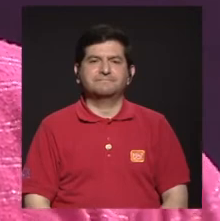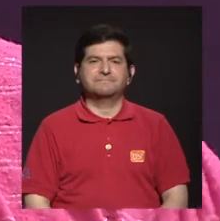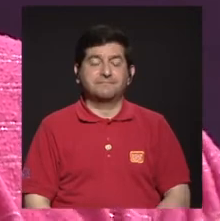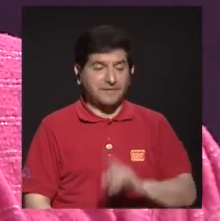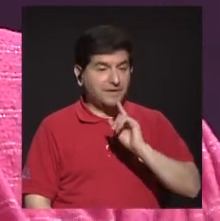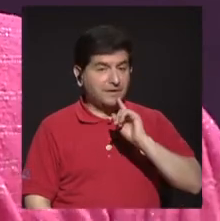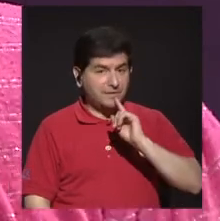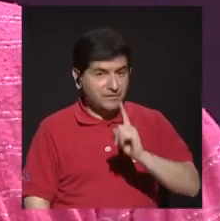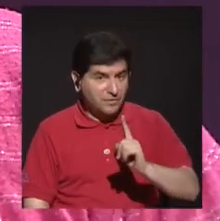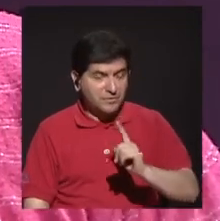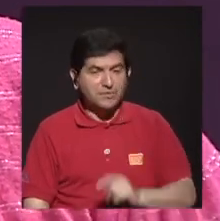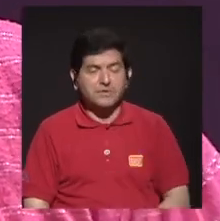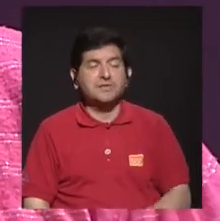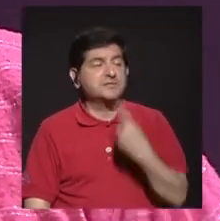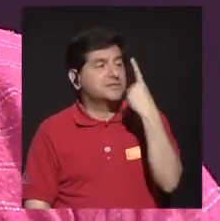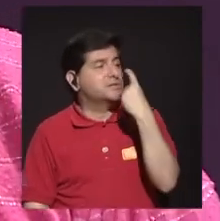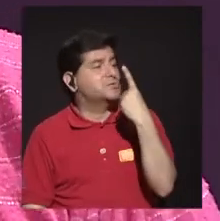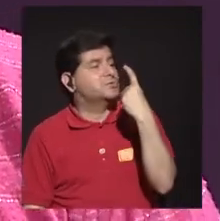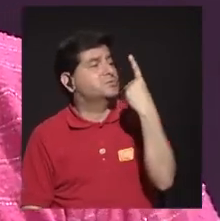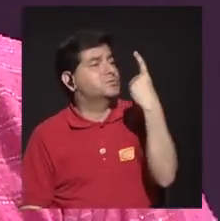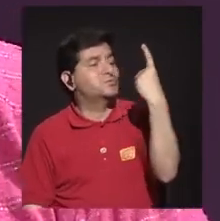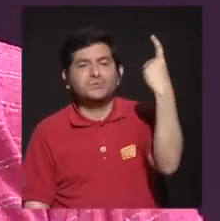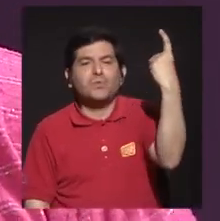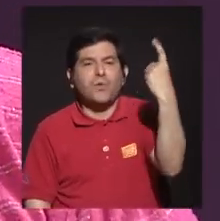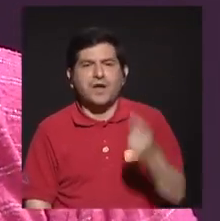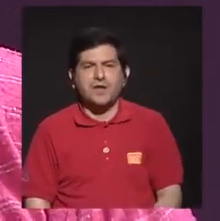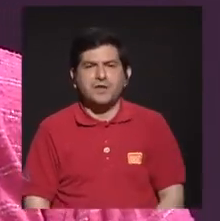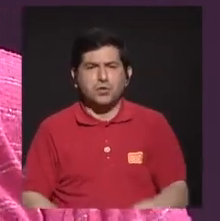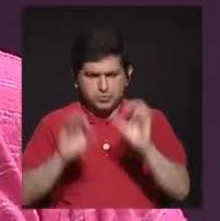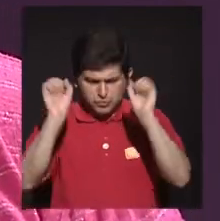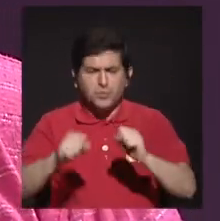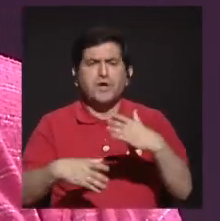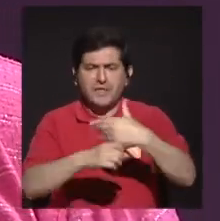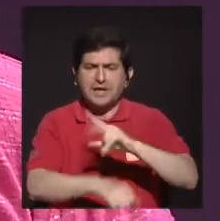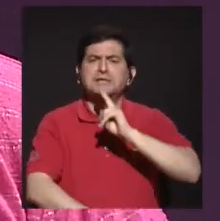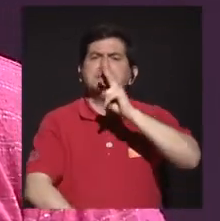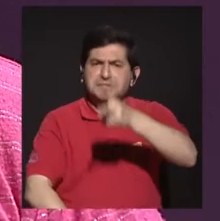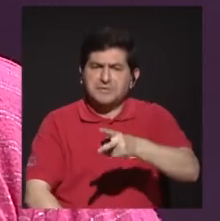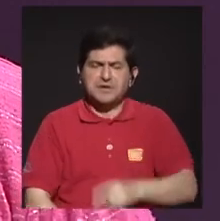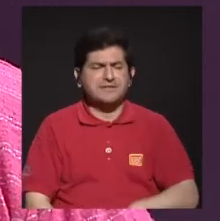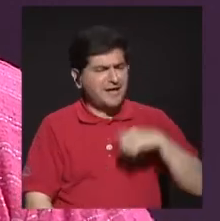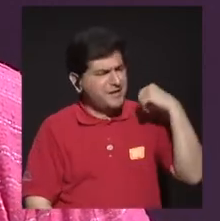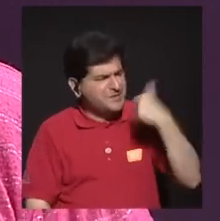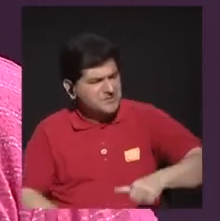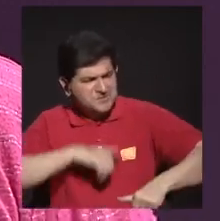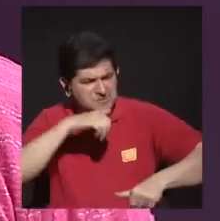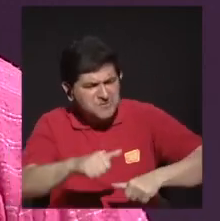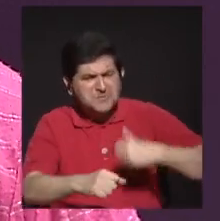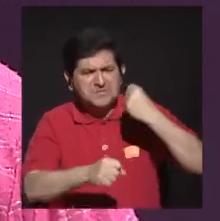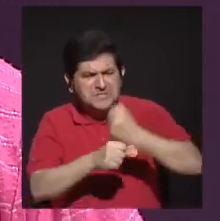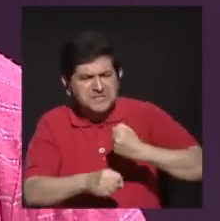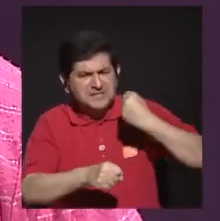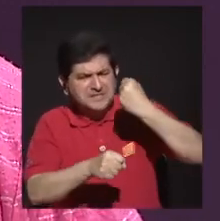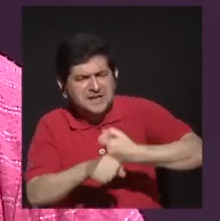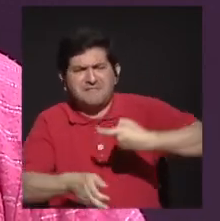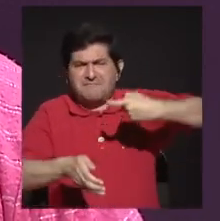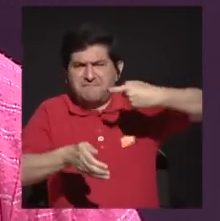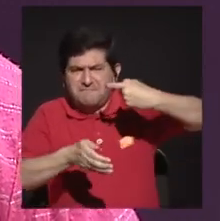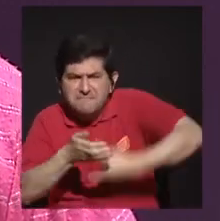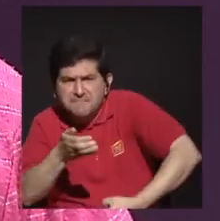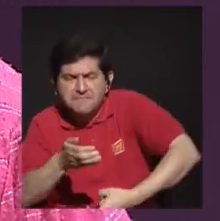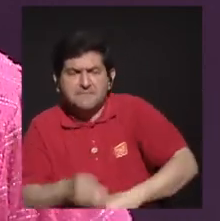Como dice, los sueños se pueden volver realidad con lucha, esfuerzo, con esmero y